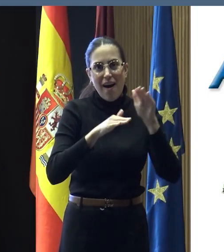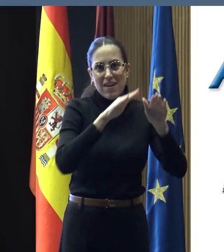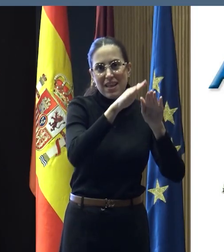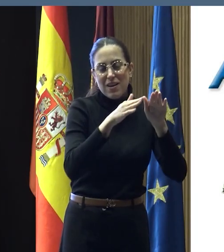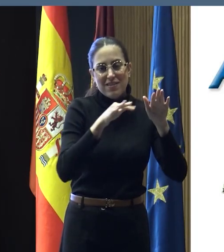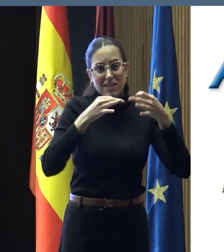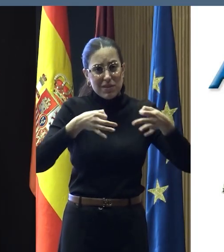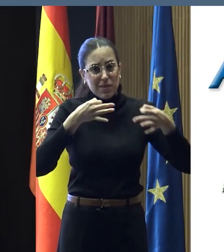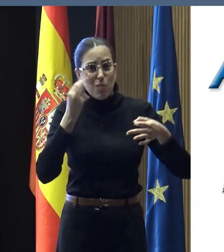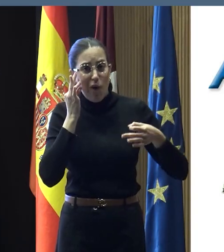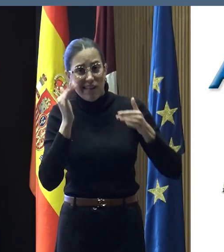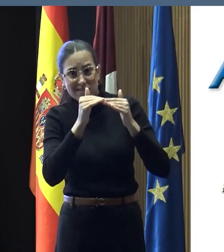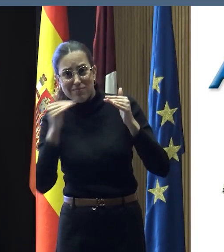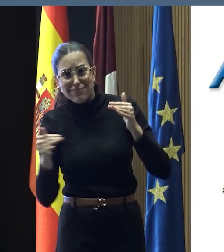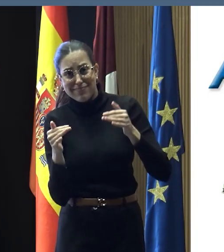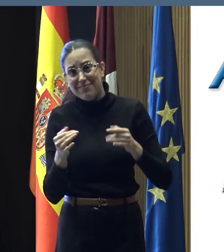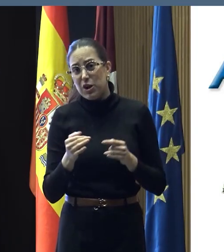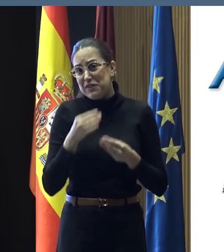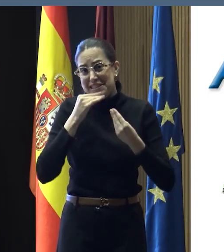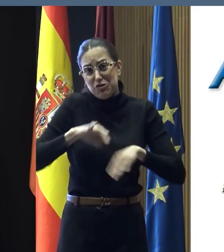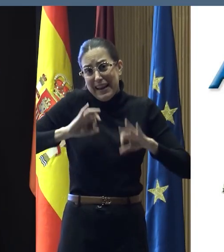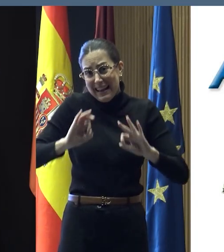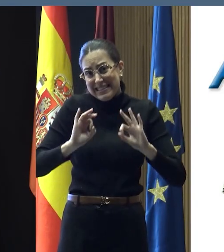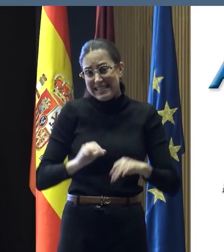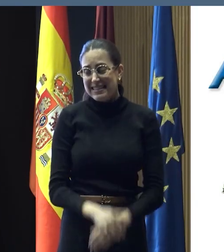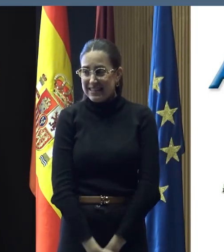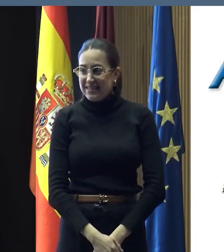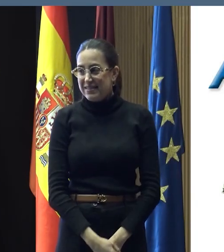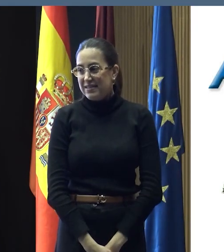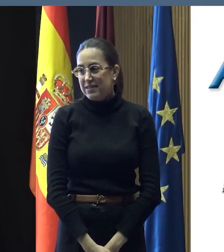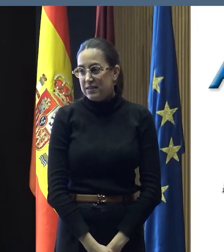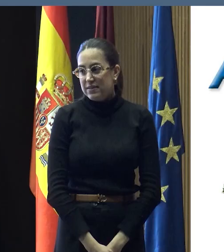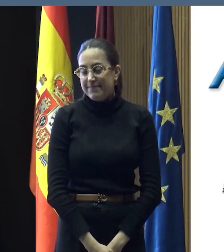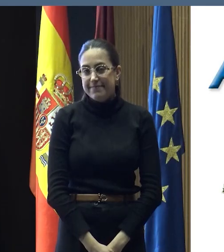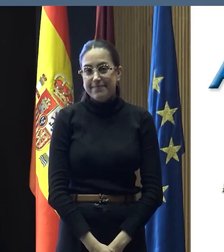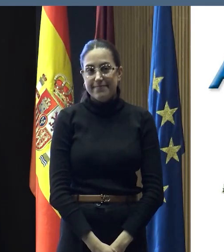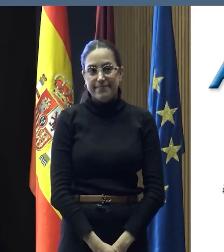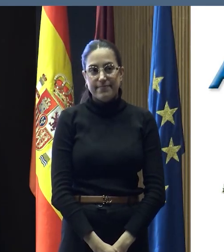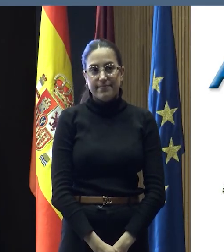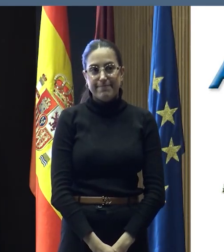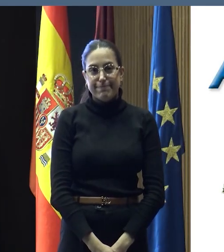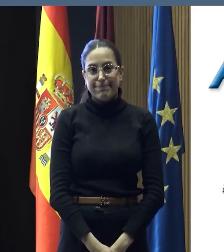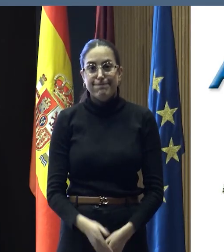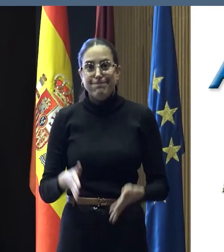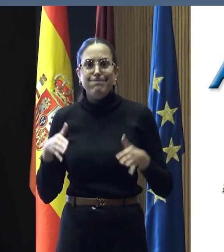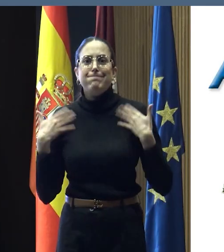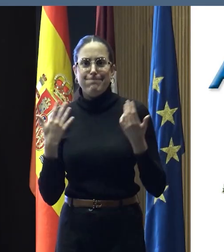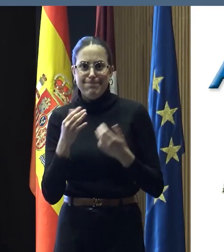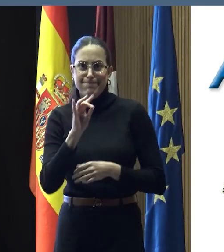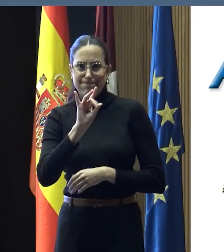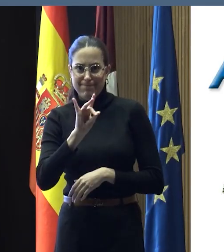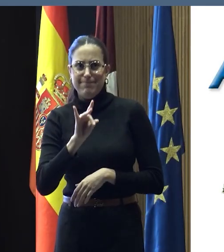Ha sido horrible, sí. Es muy sorprendente, sí.